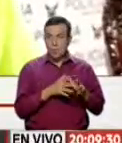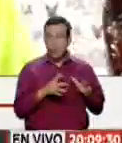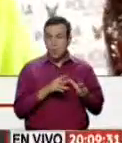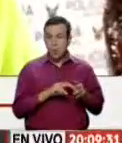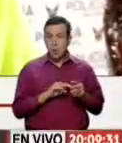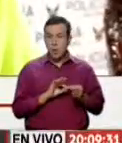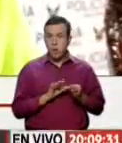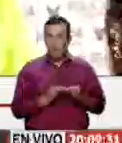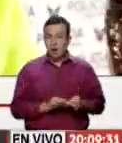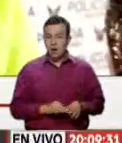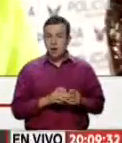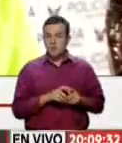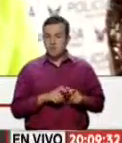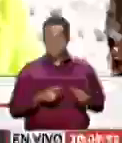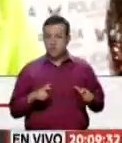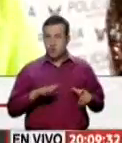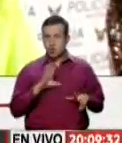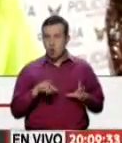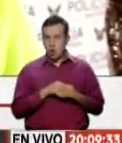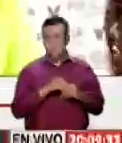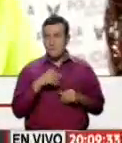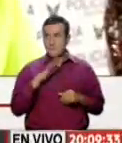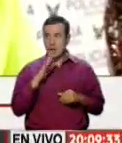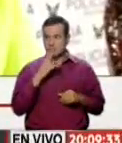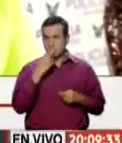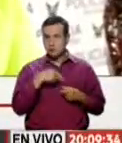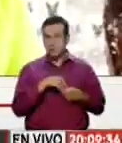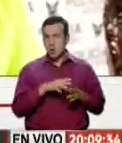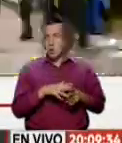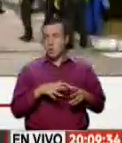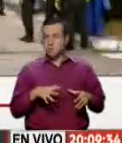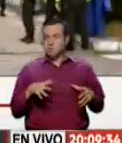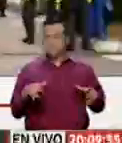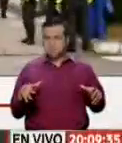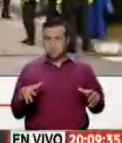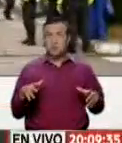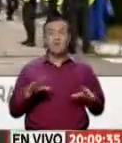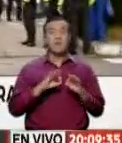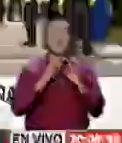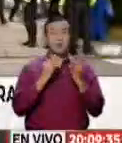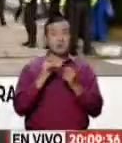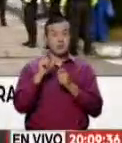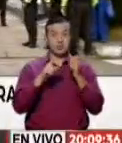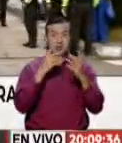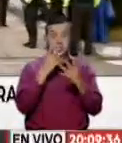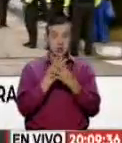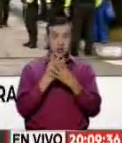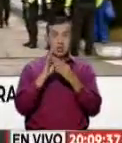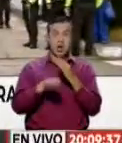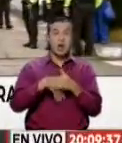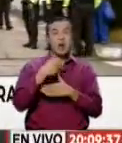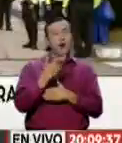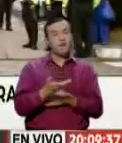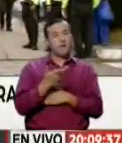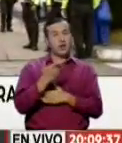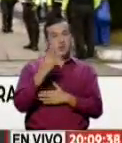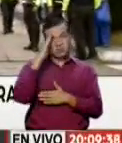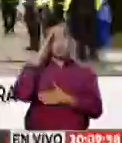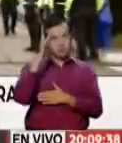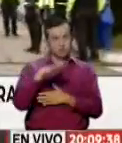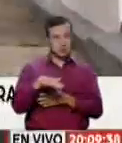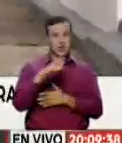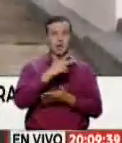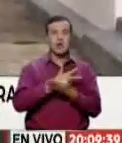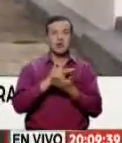alteraron su morfología, su capacidad. Los familiares de los detenidos en los exteriores del cuartel de la policía